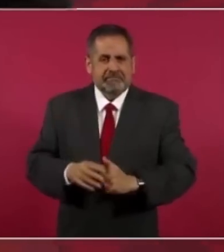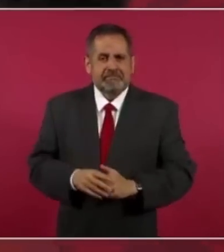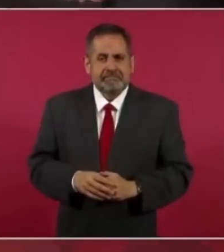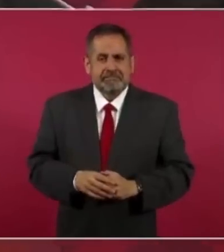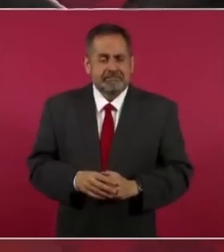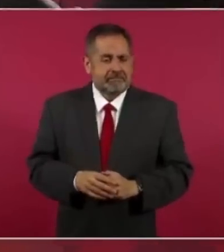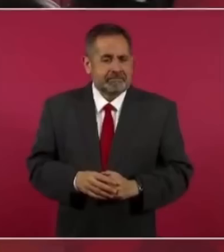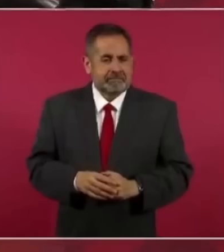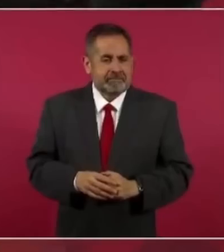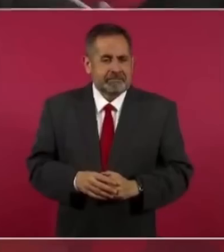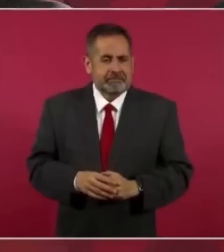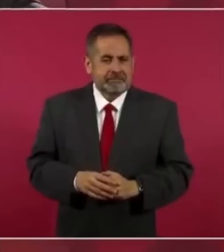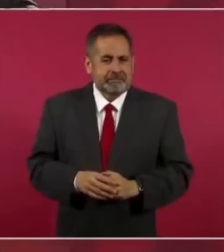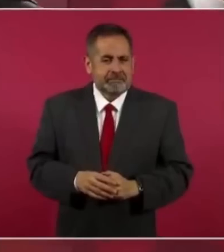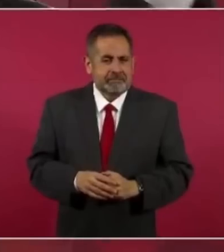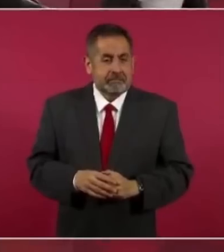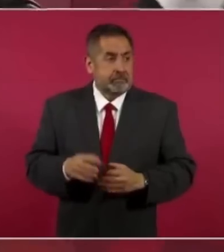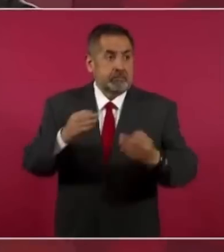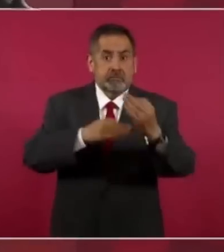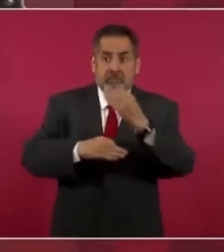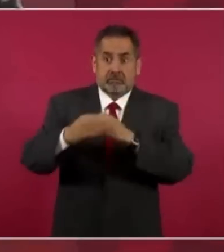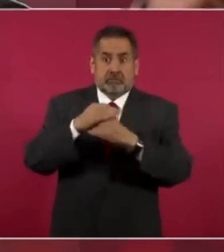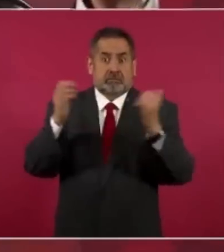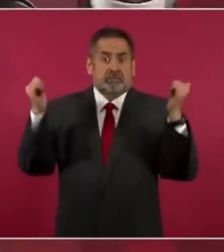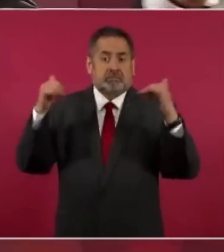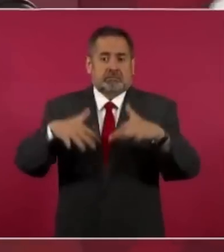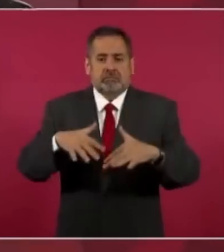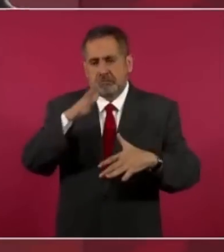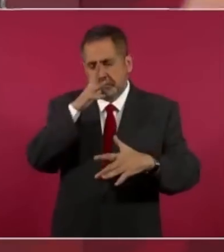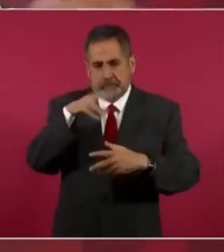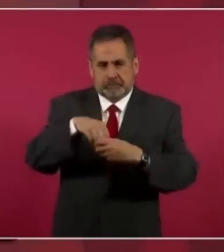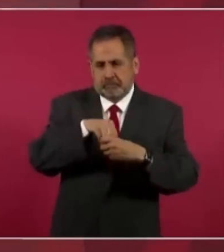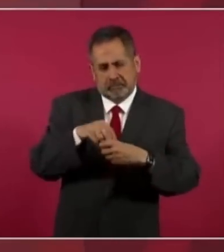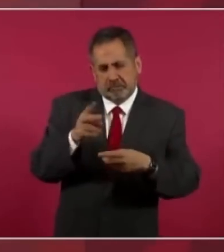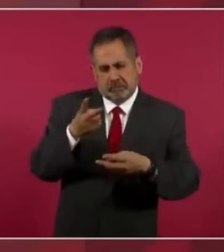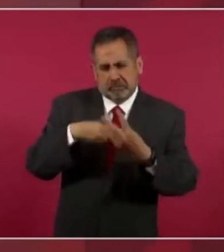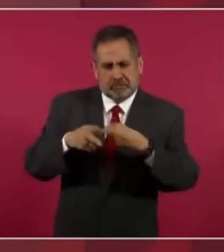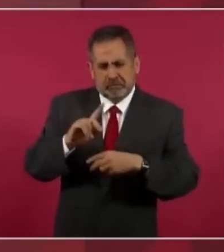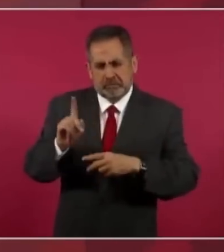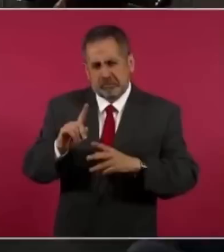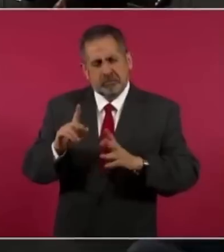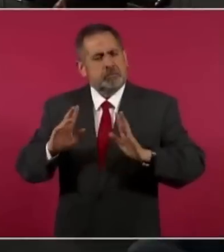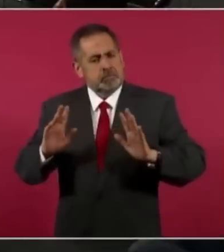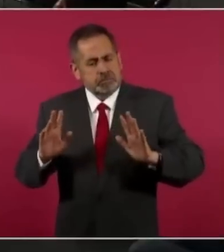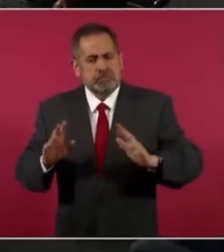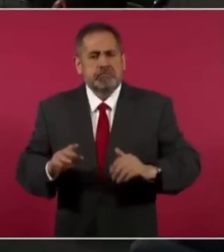Claro que no pueden venir todos, no van a estar todos,